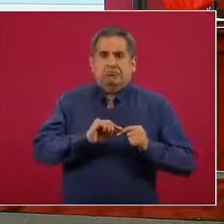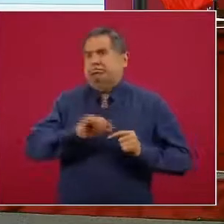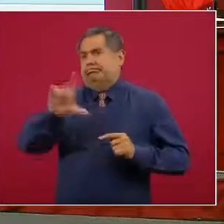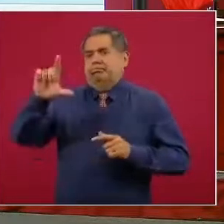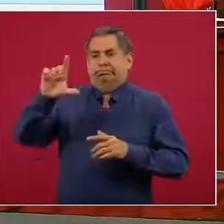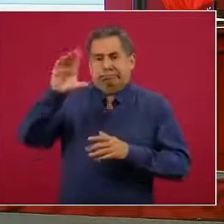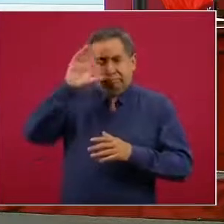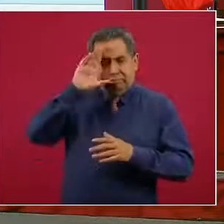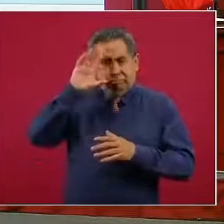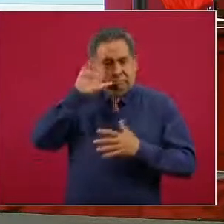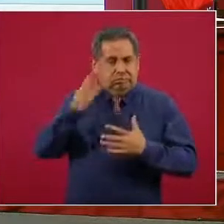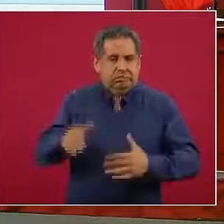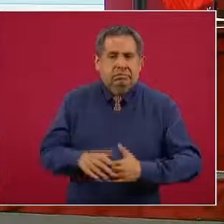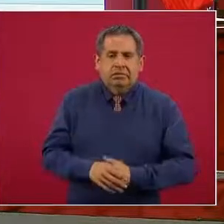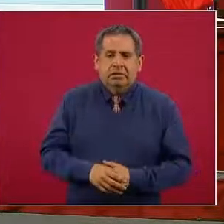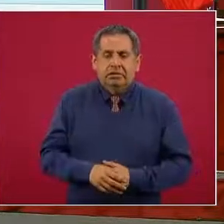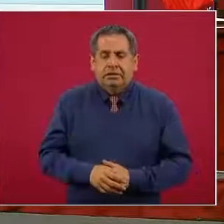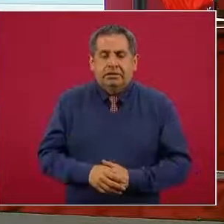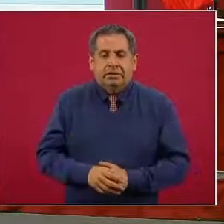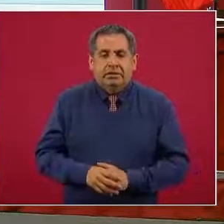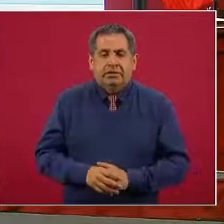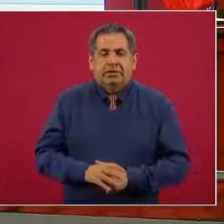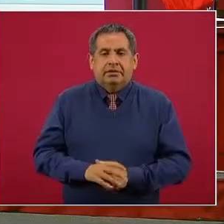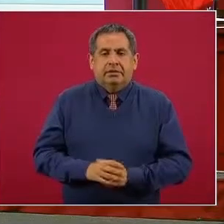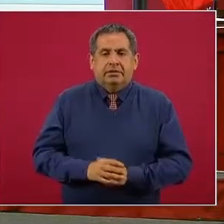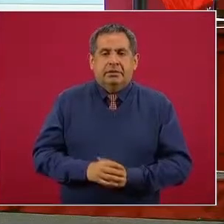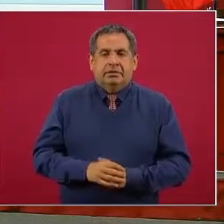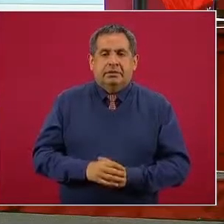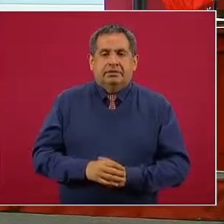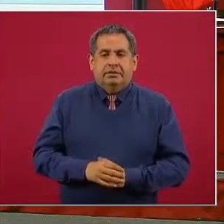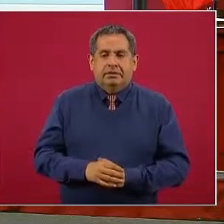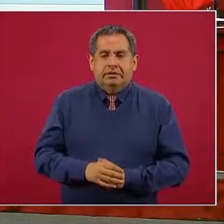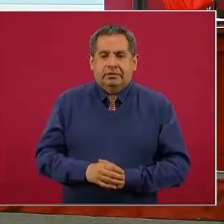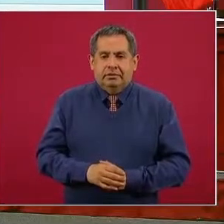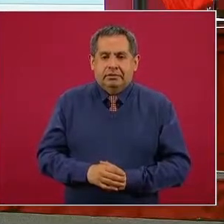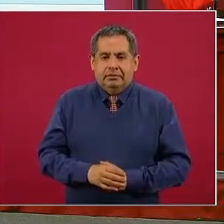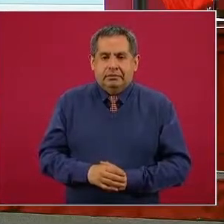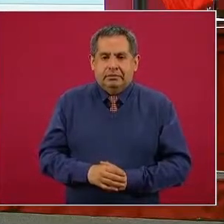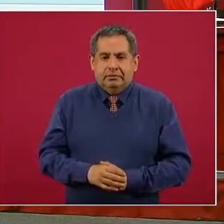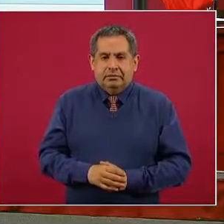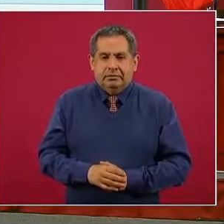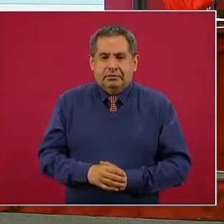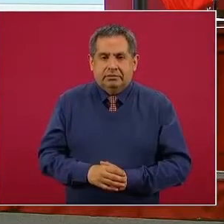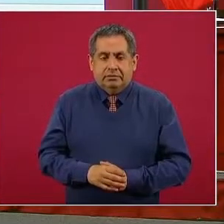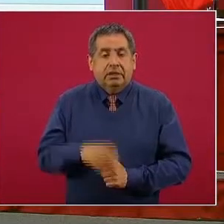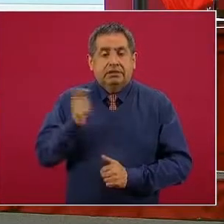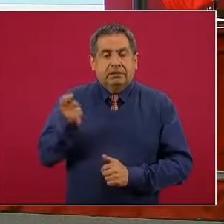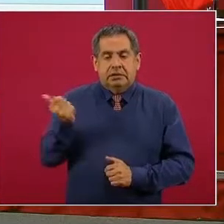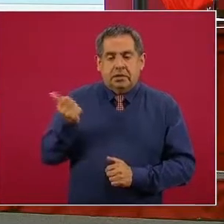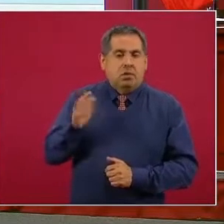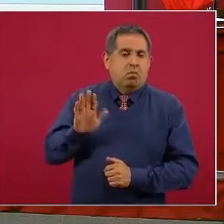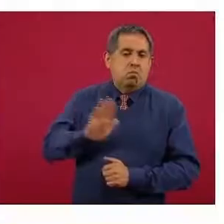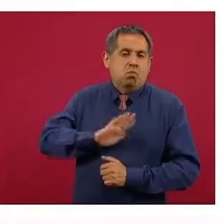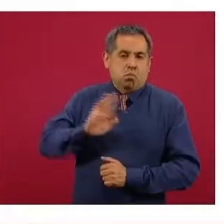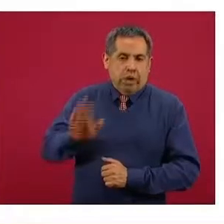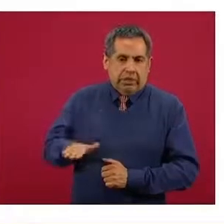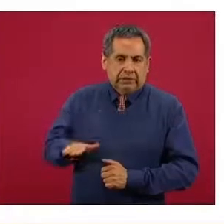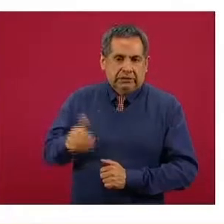trayectorias. La siguiente. Estas son defunciones: